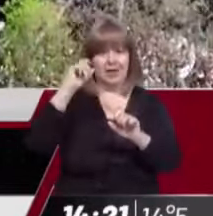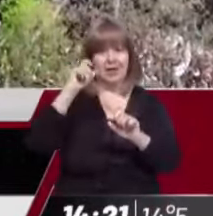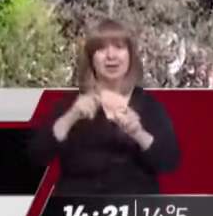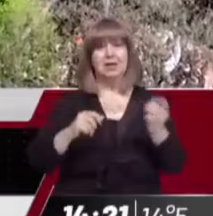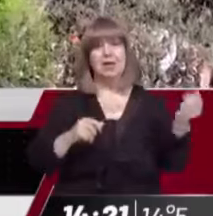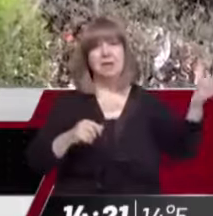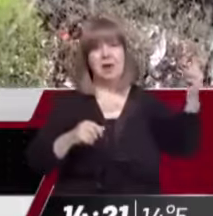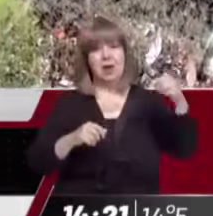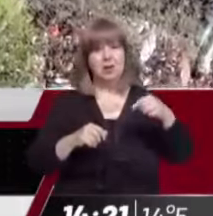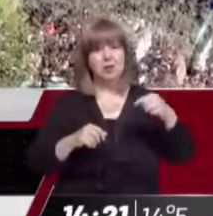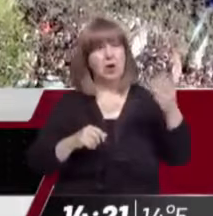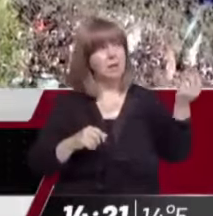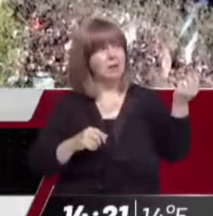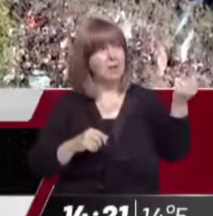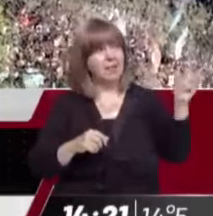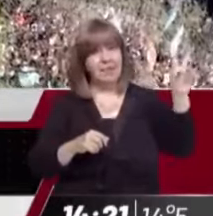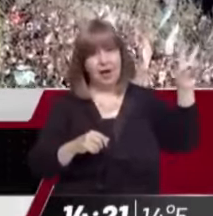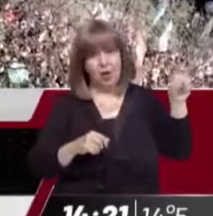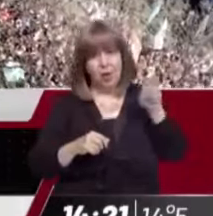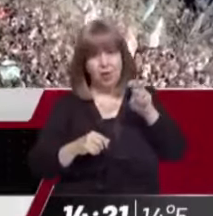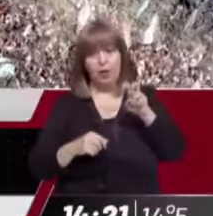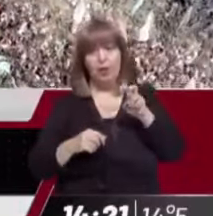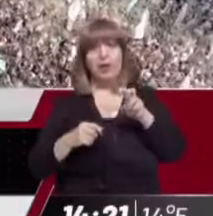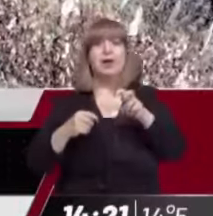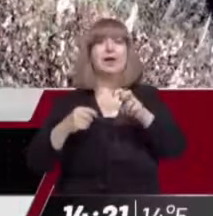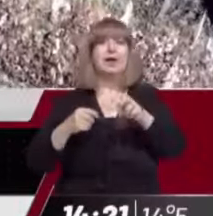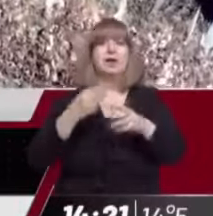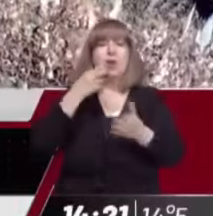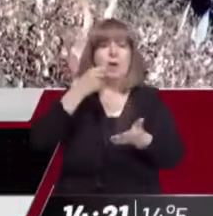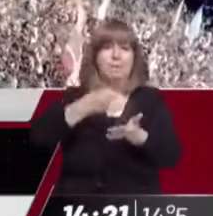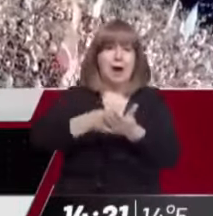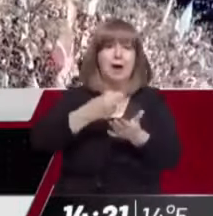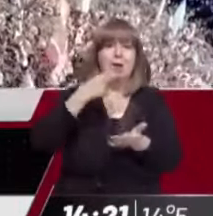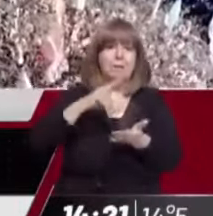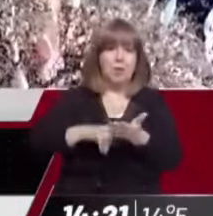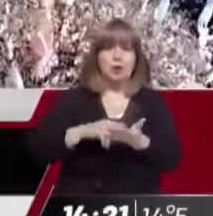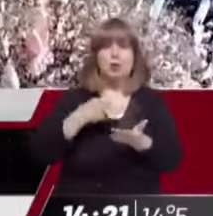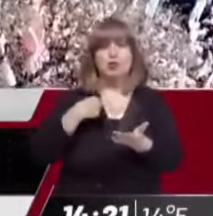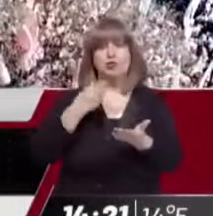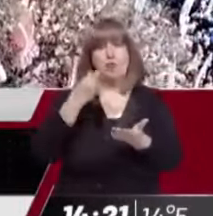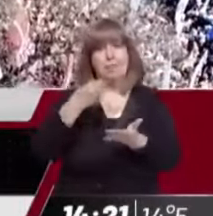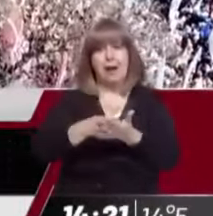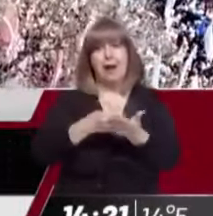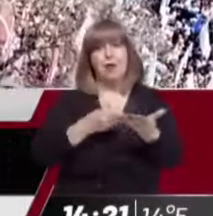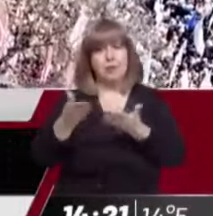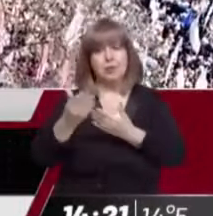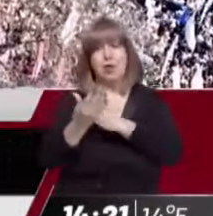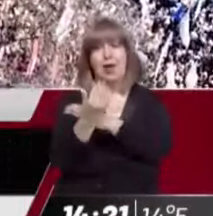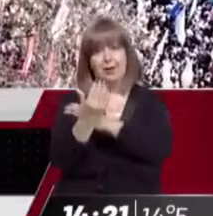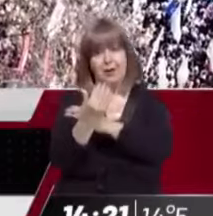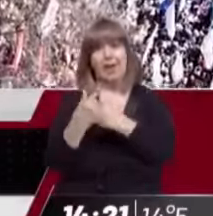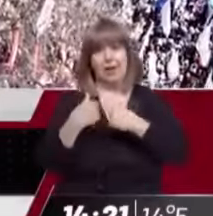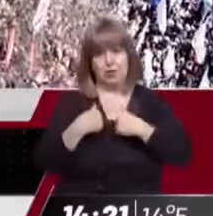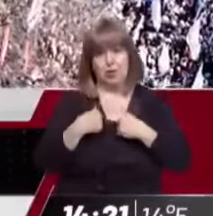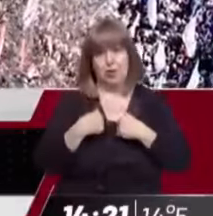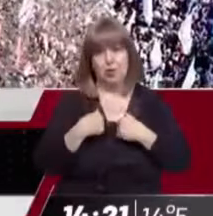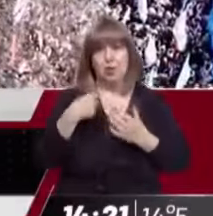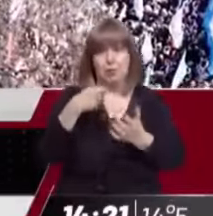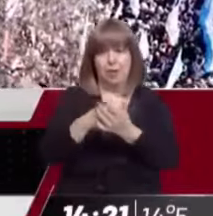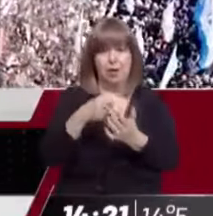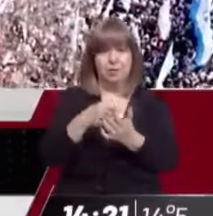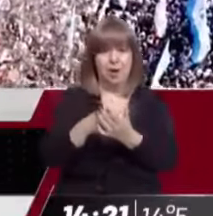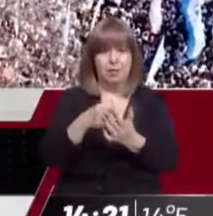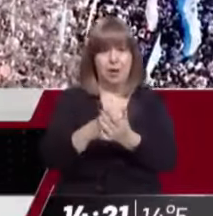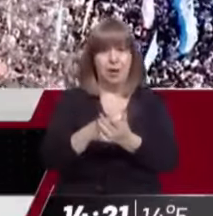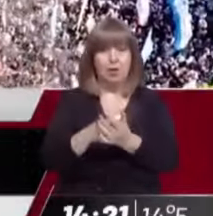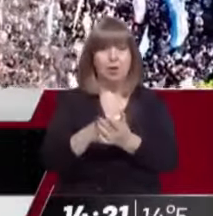lo gasto aquí. Entonces, pago impuestos, pago mis servicios, pago mi arriendo. Entonces, no es